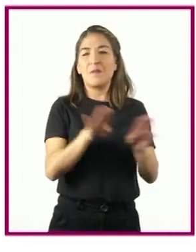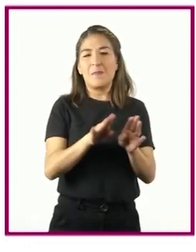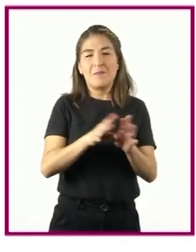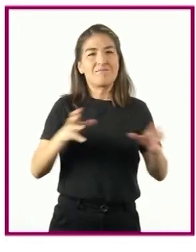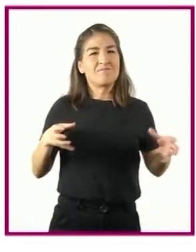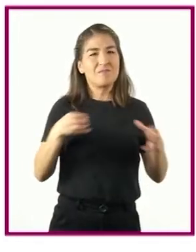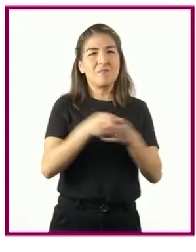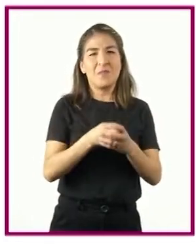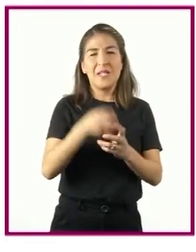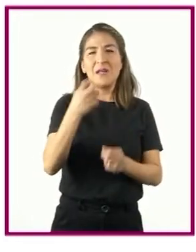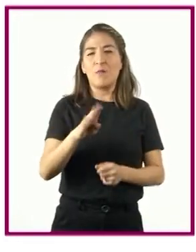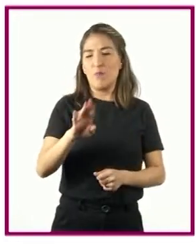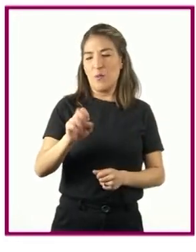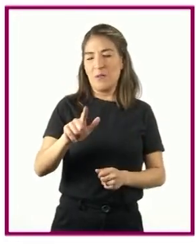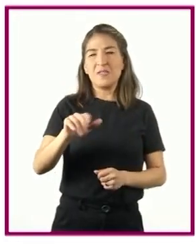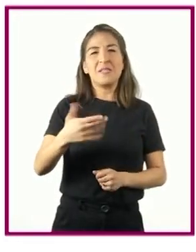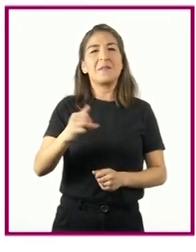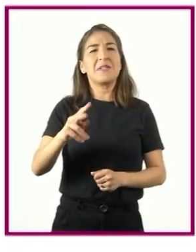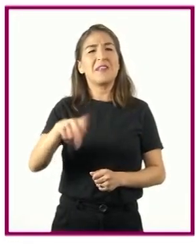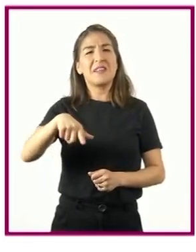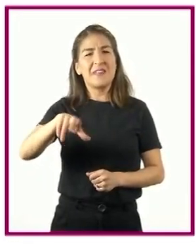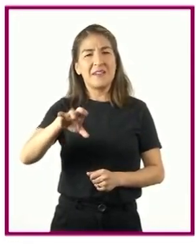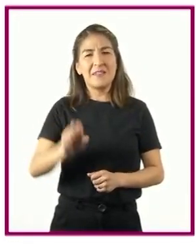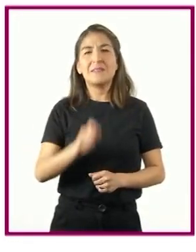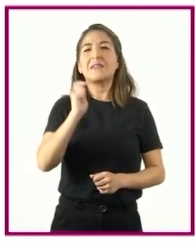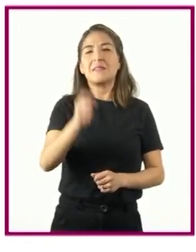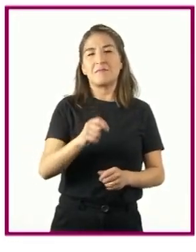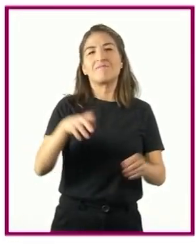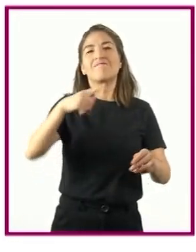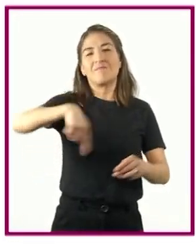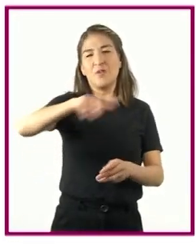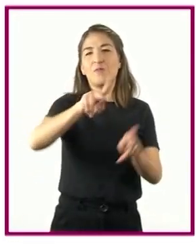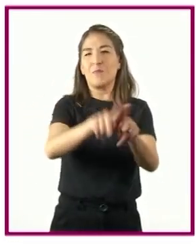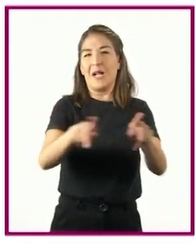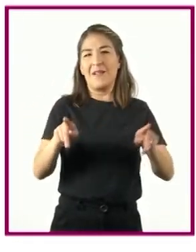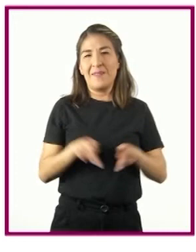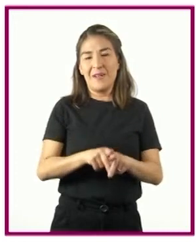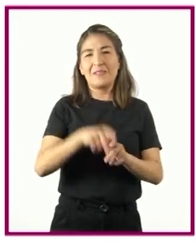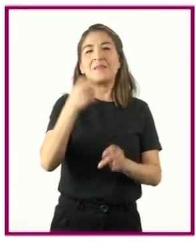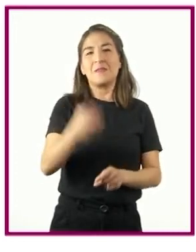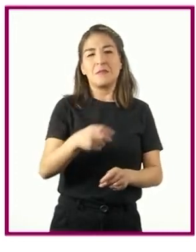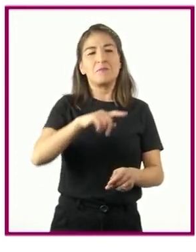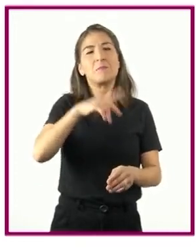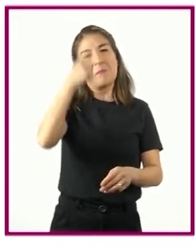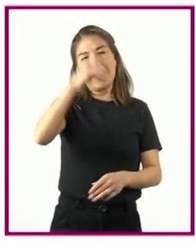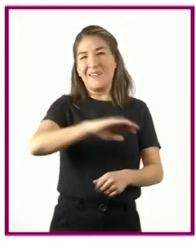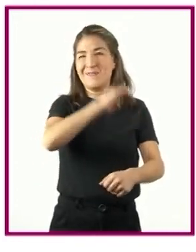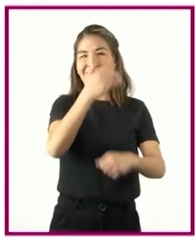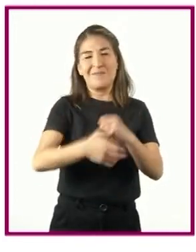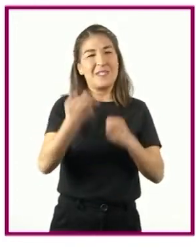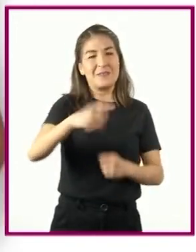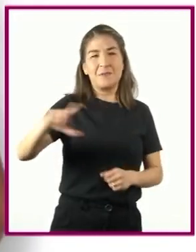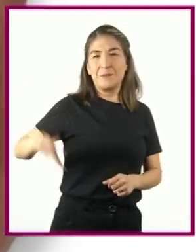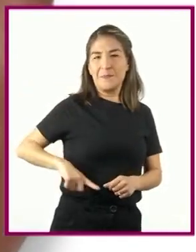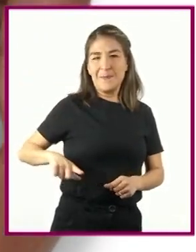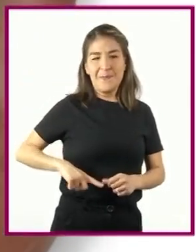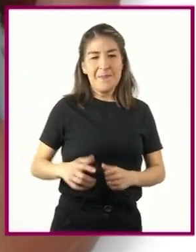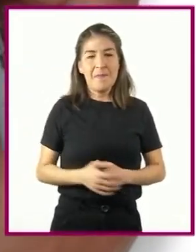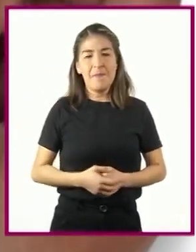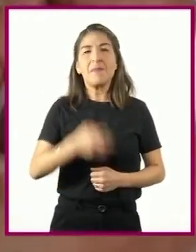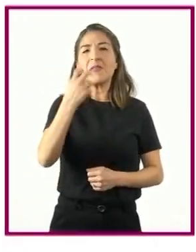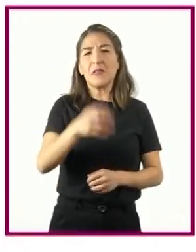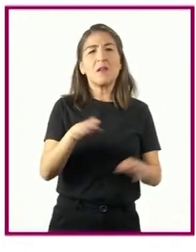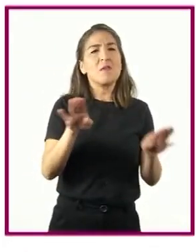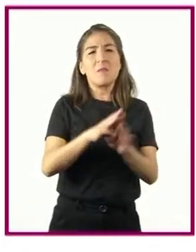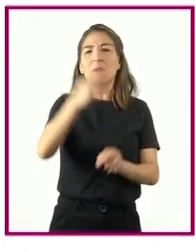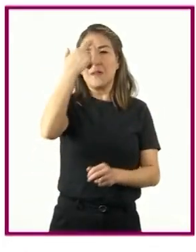que significa mayoritarios, logran tomar el Palacio de Invierno, poniendo fin al gobierno de Kerensky. Como consecuencia